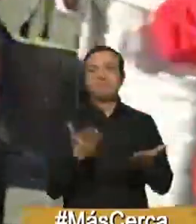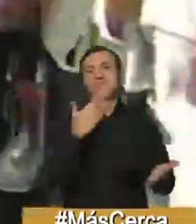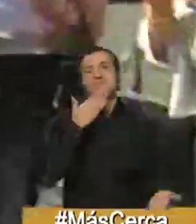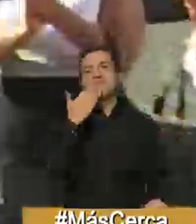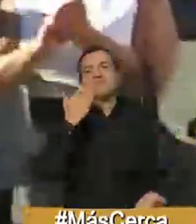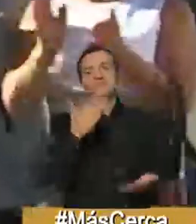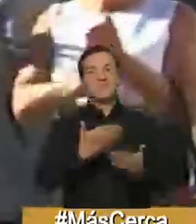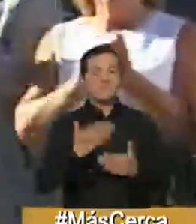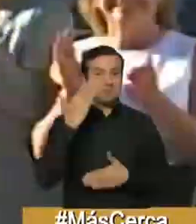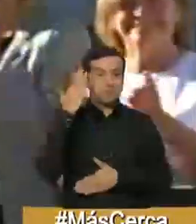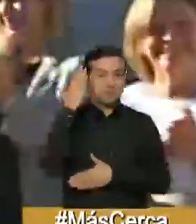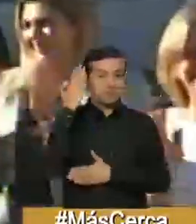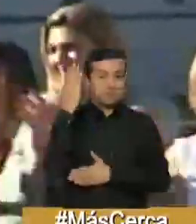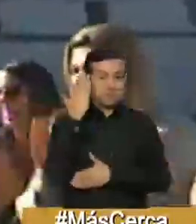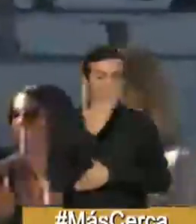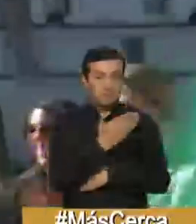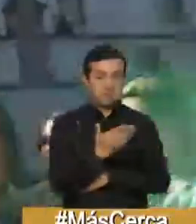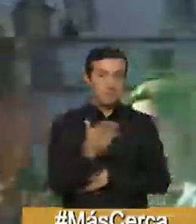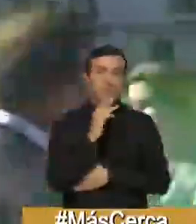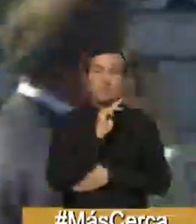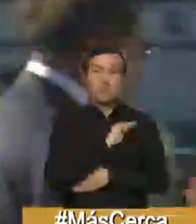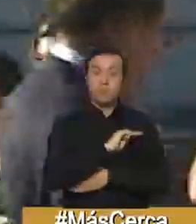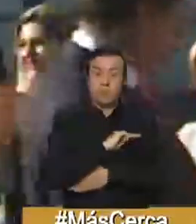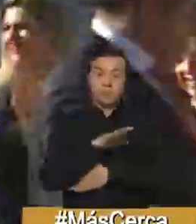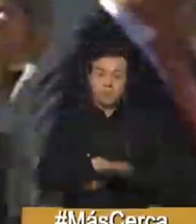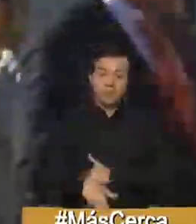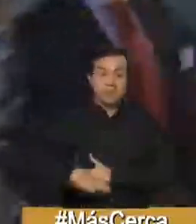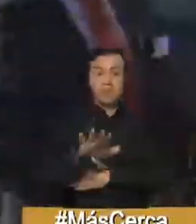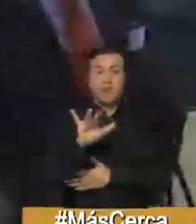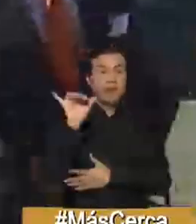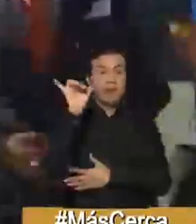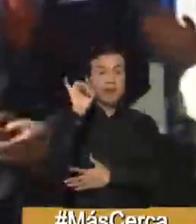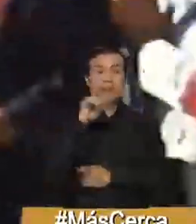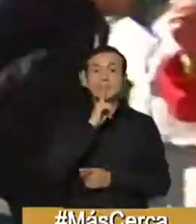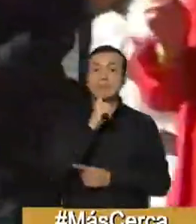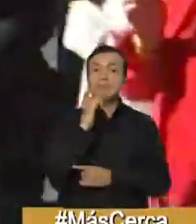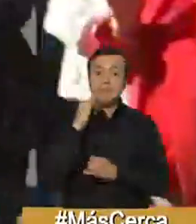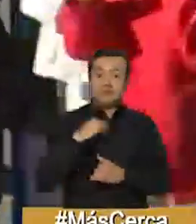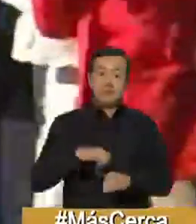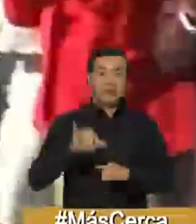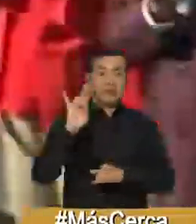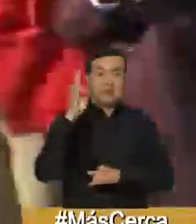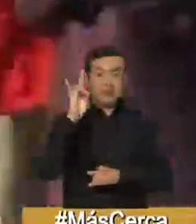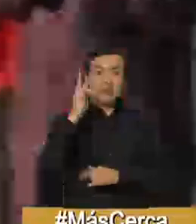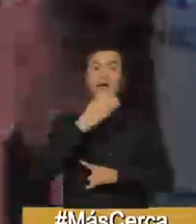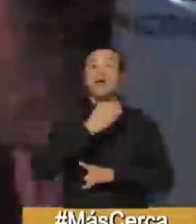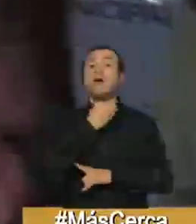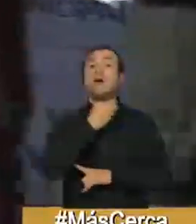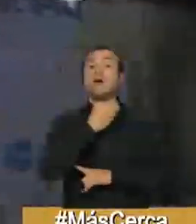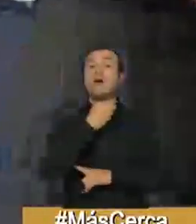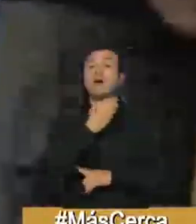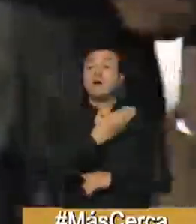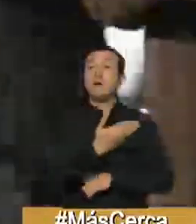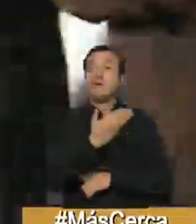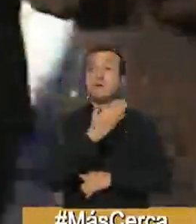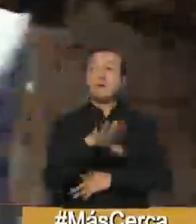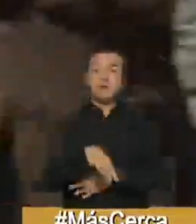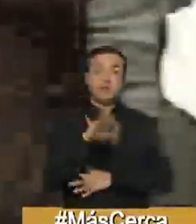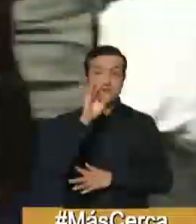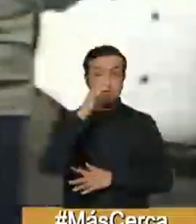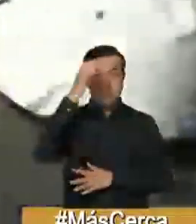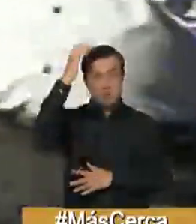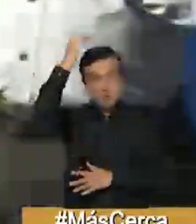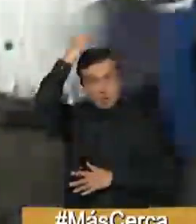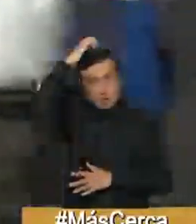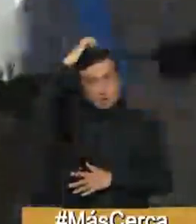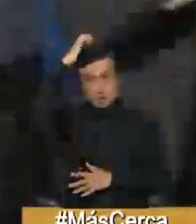alcalde. Como lo explicaba el burgomaestre acá de San Golquí, comenzamos este 17 de agosto con la elección de la reina que se va a